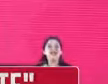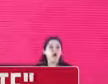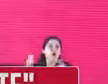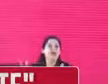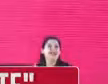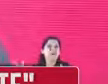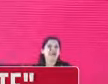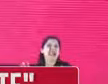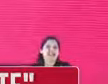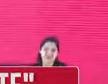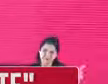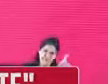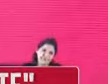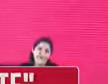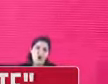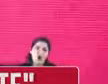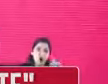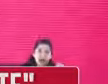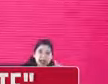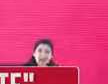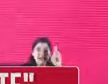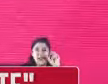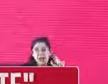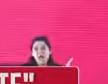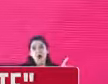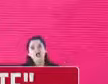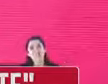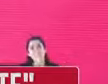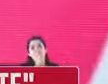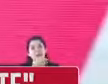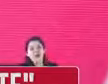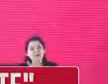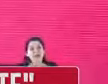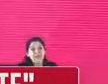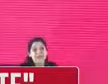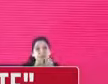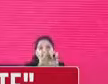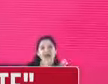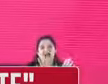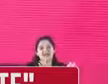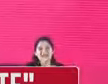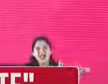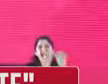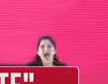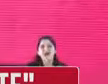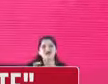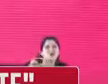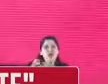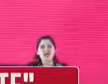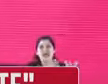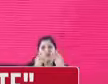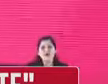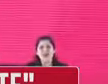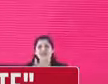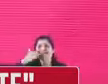y este es el rol sagrado que debería tener el periodismo en la república argentina ayudar a debatir en serio sin